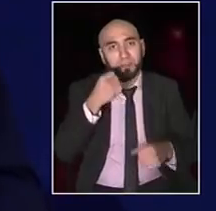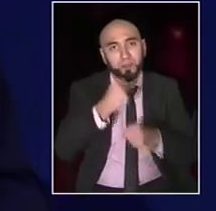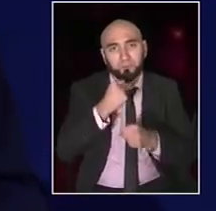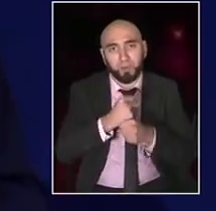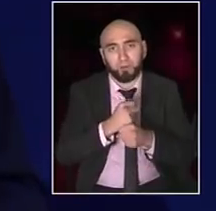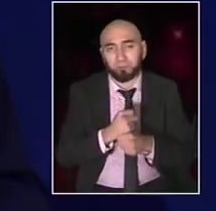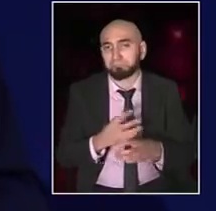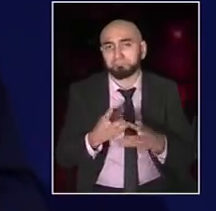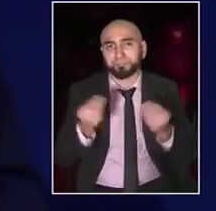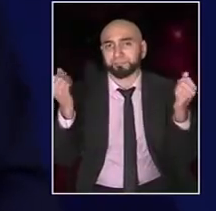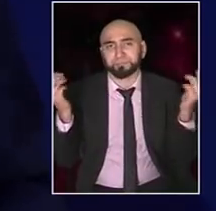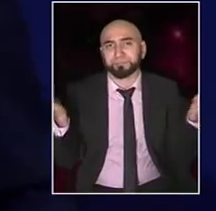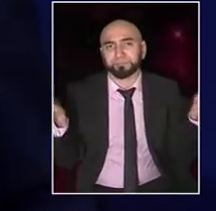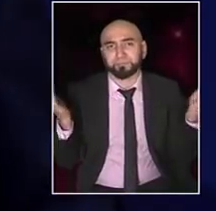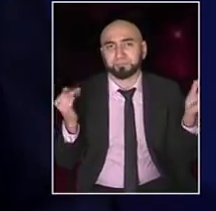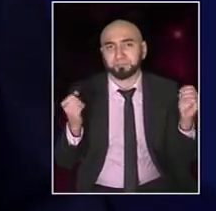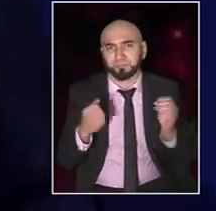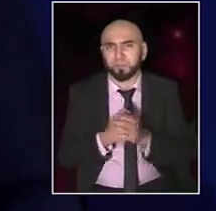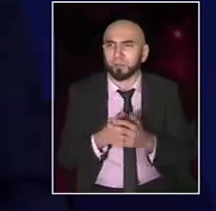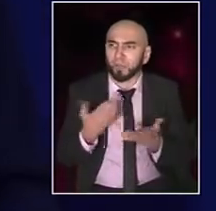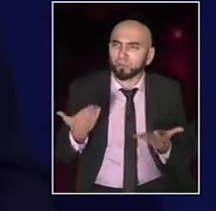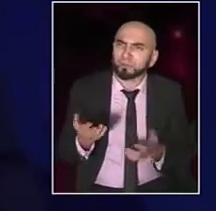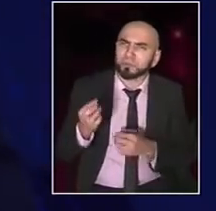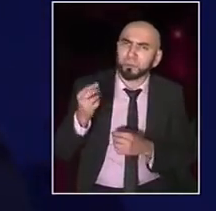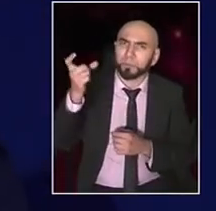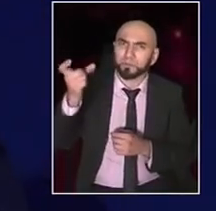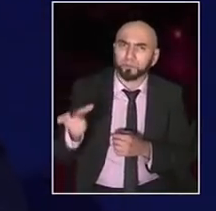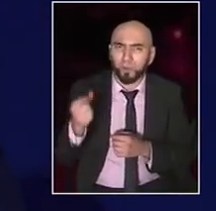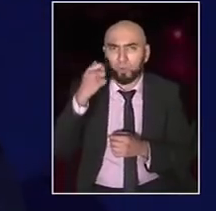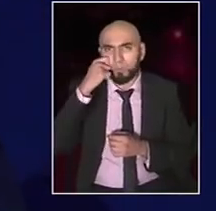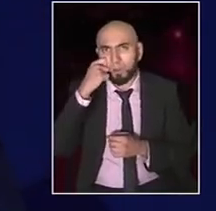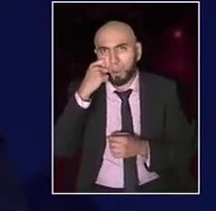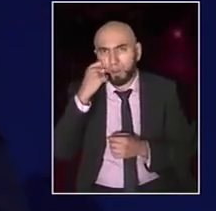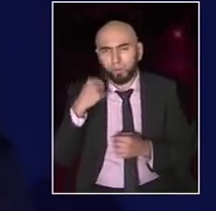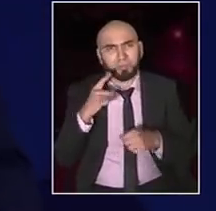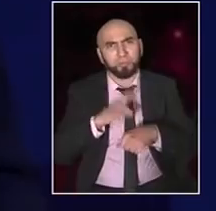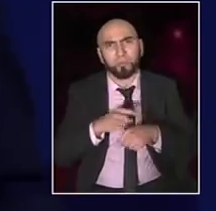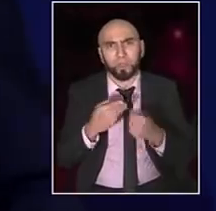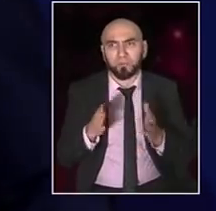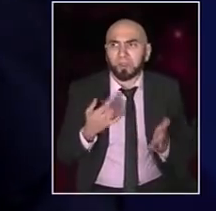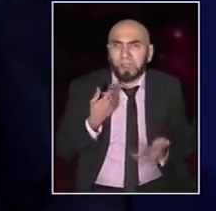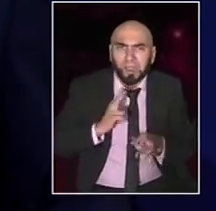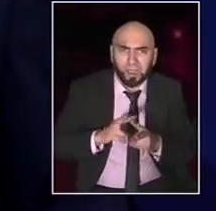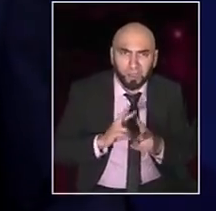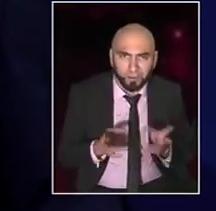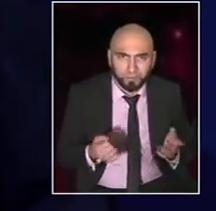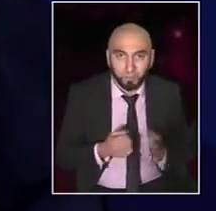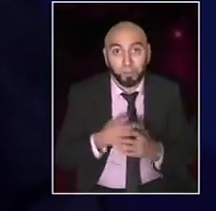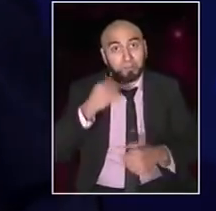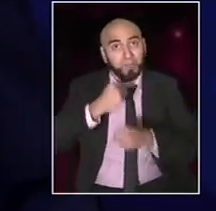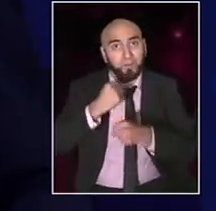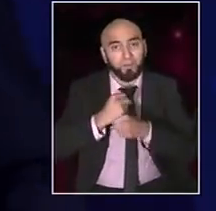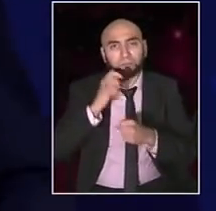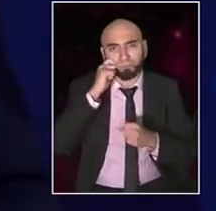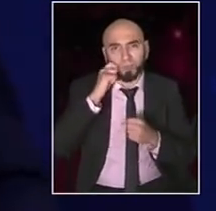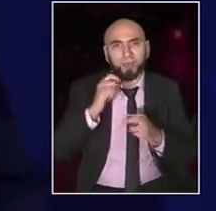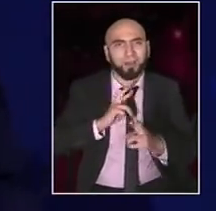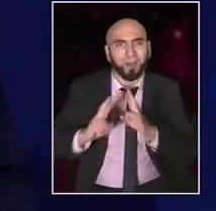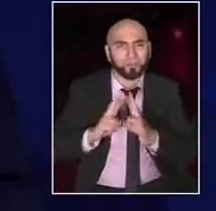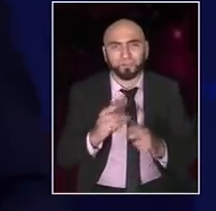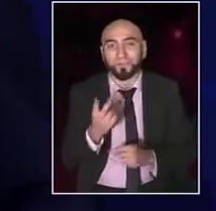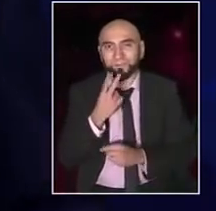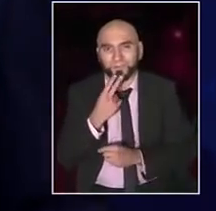ser humano? ¿A qué va a dedicar su tiempo libre? El trabajo es más que una institución, es una manera de relacionarse con la vida, de cambiar o de